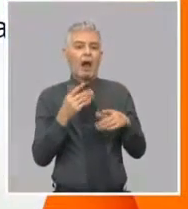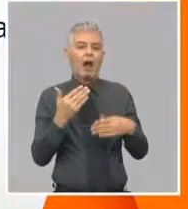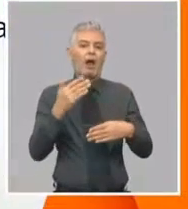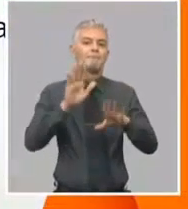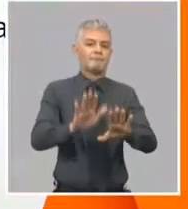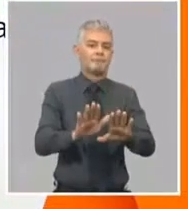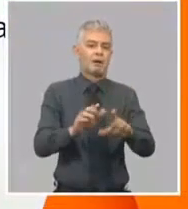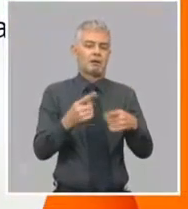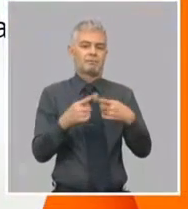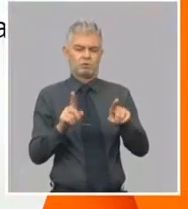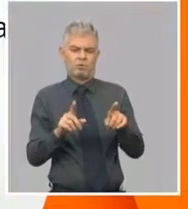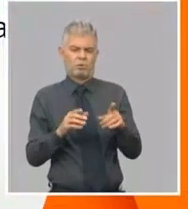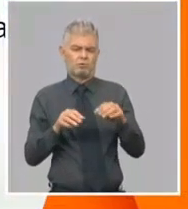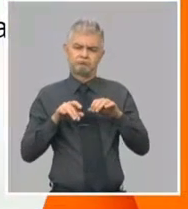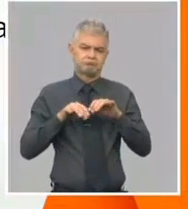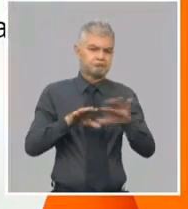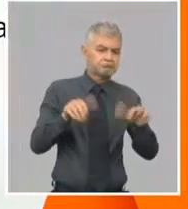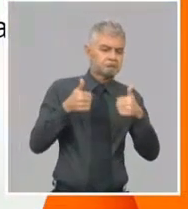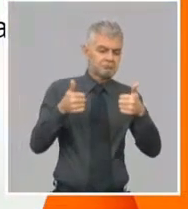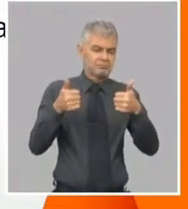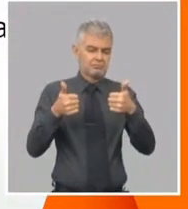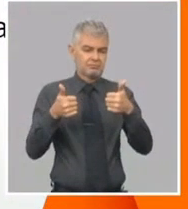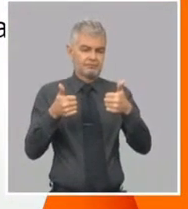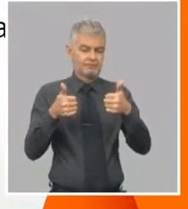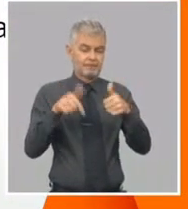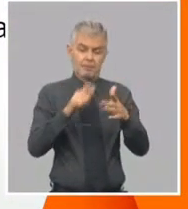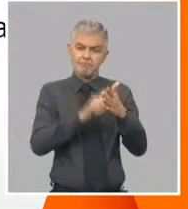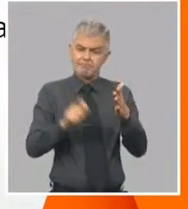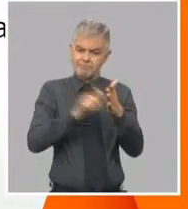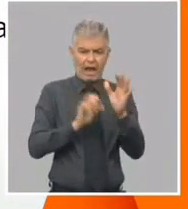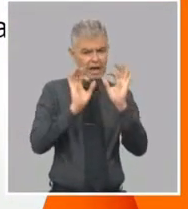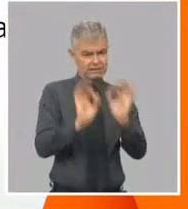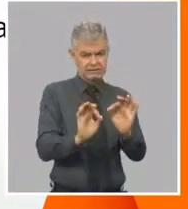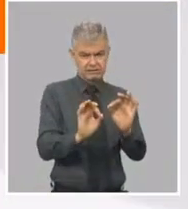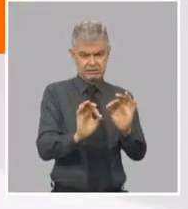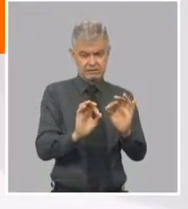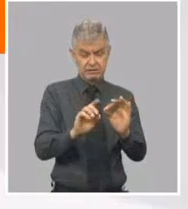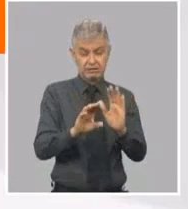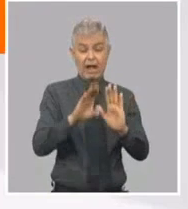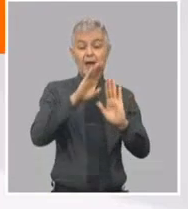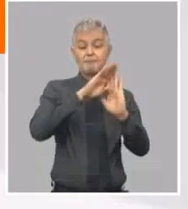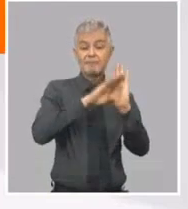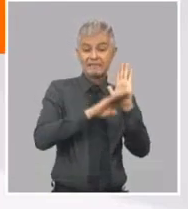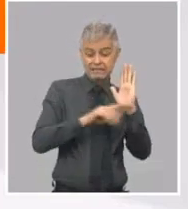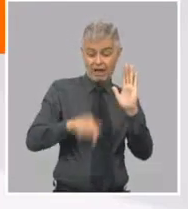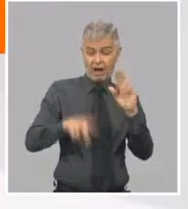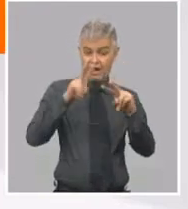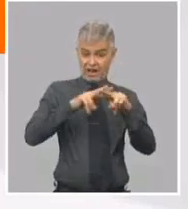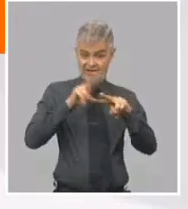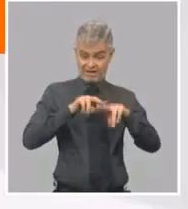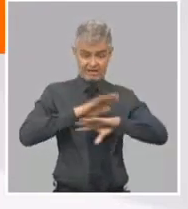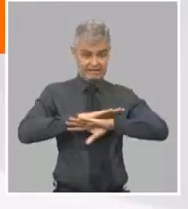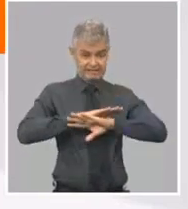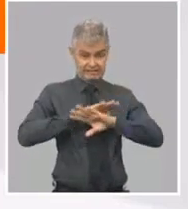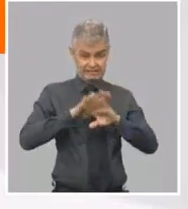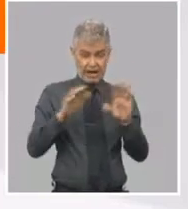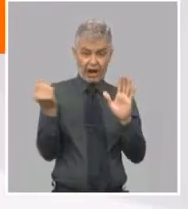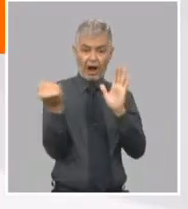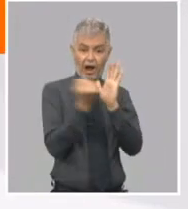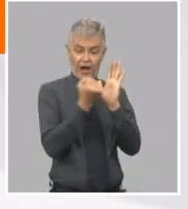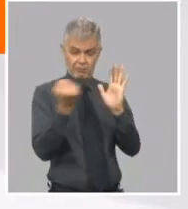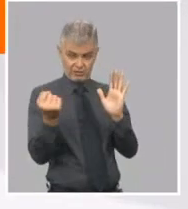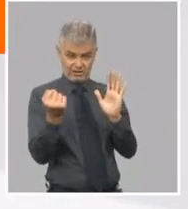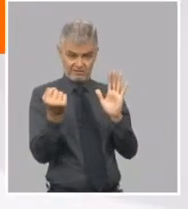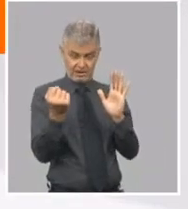previsto en el plan y lo que ha sucedido es que después de las medidas adoptadas en la habana que limitaron el transporte